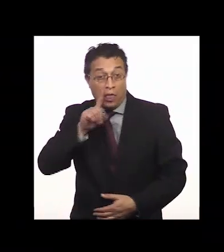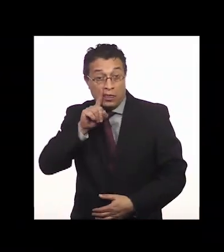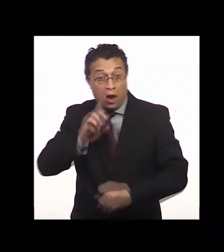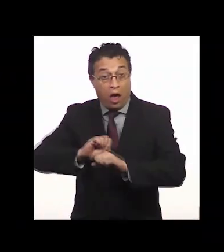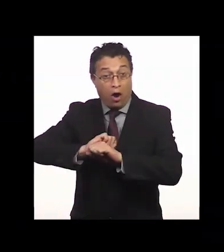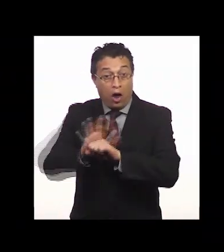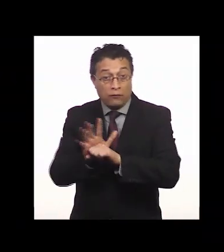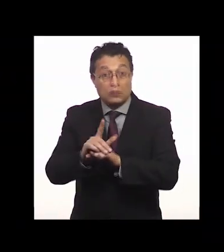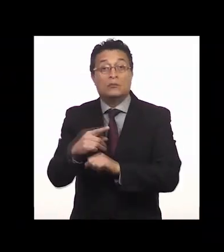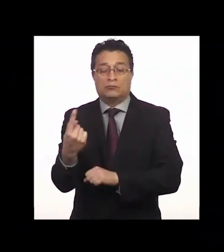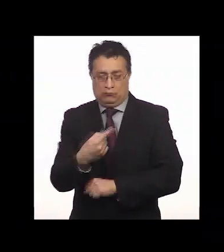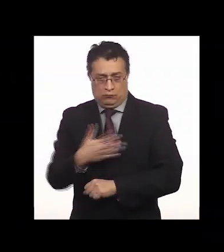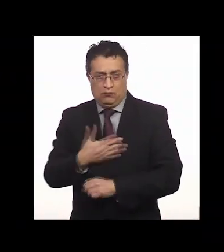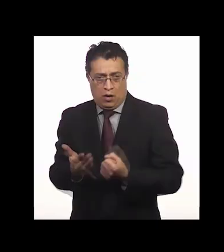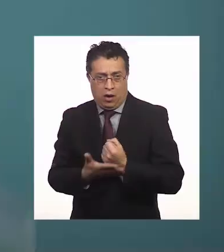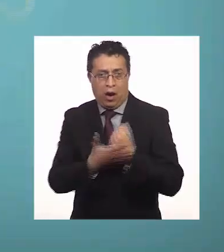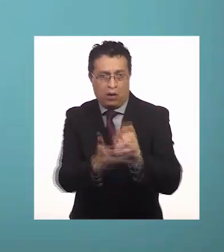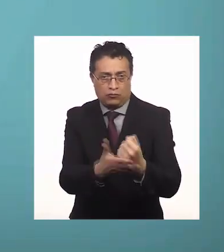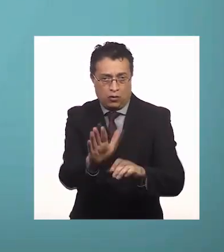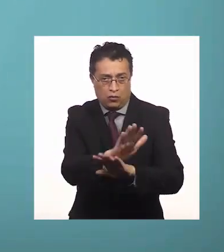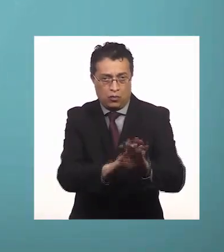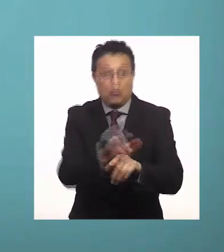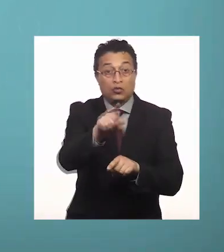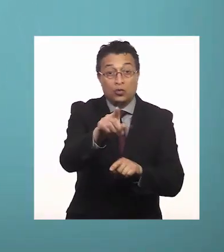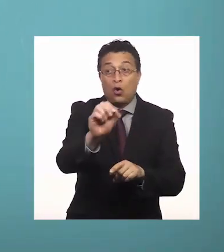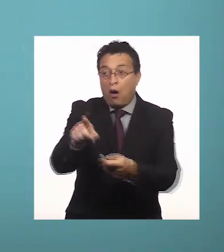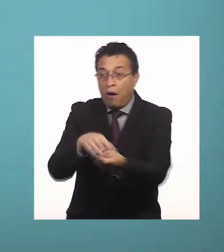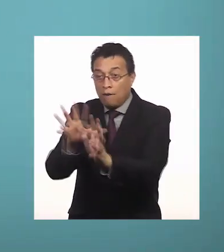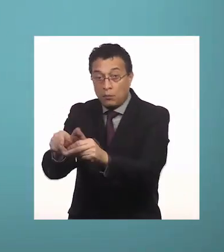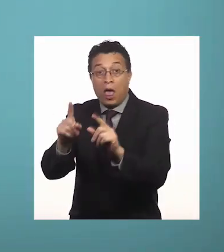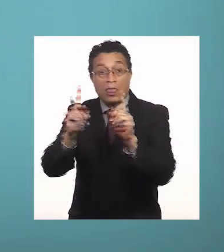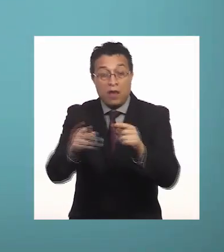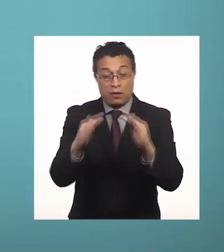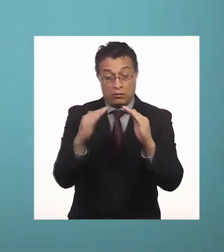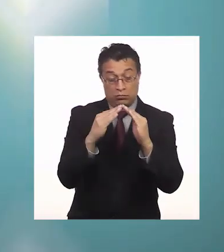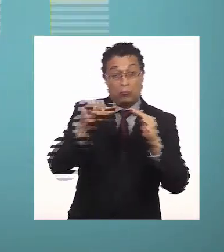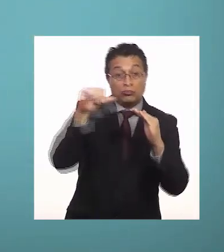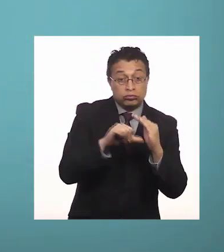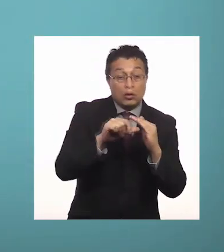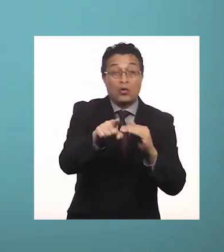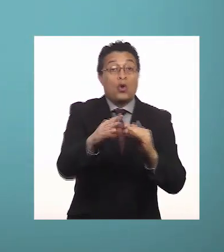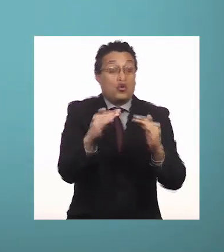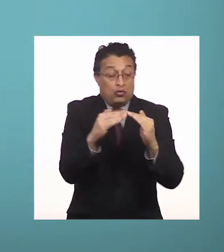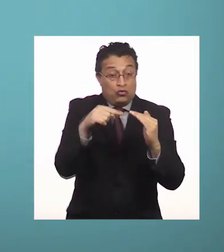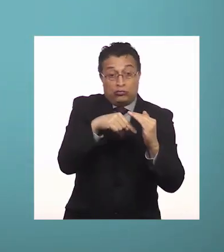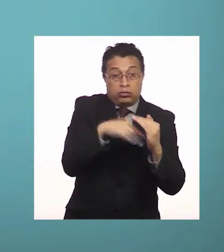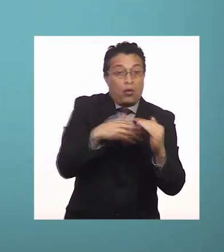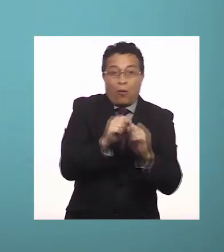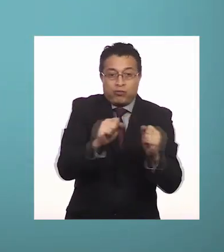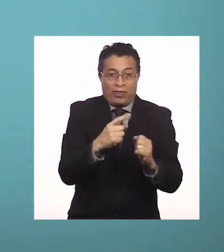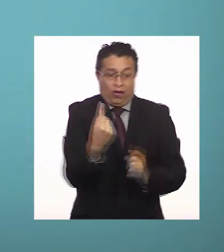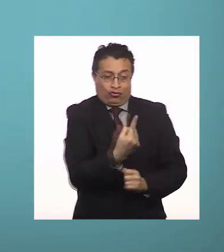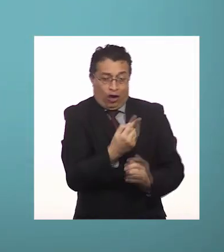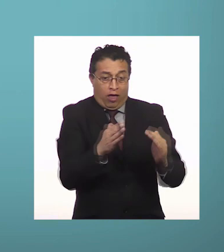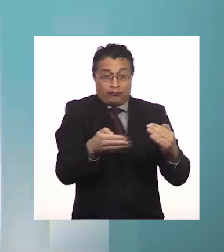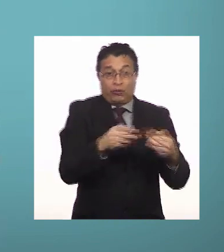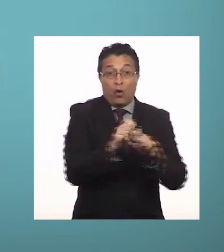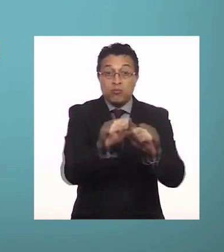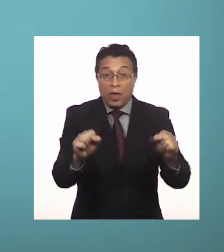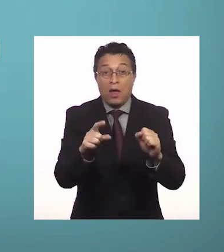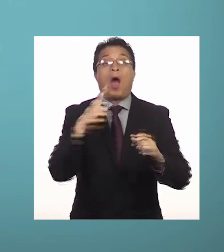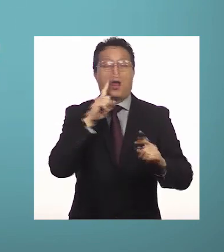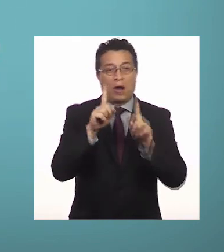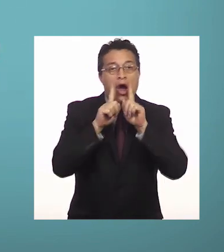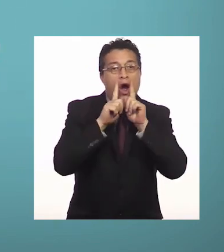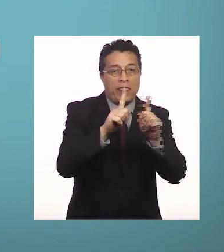Si tienes COVID-19, te vamos a cuidar. Si tú o alguien de tu familia debe cumplir cuarentena y en tu hogar no es posible un aislamiento